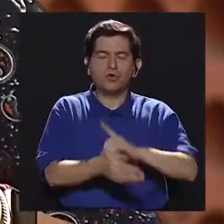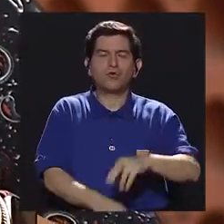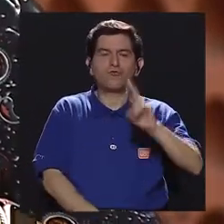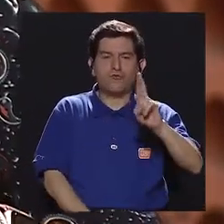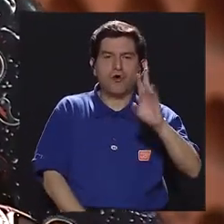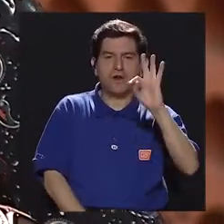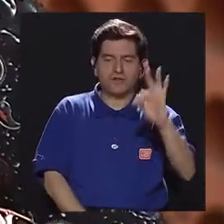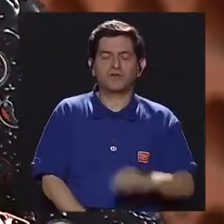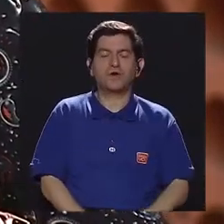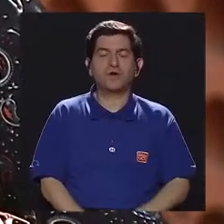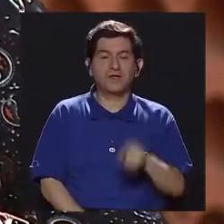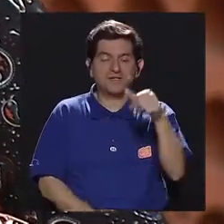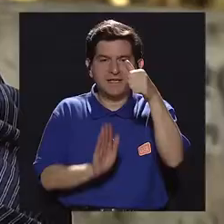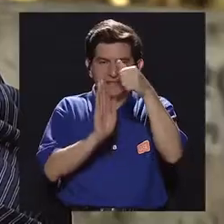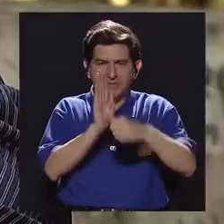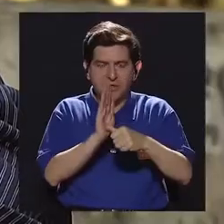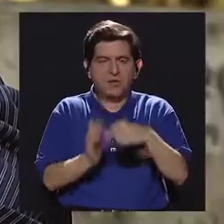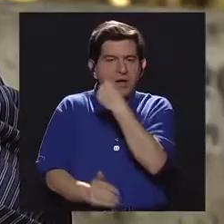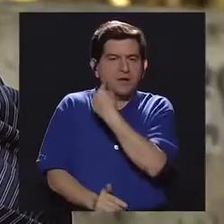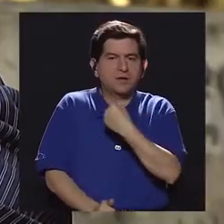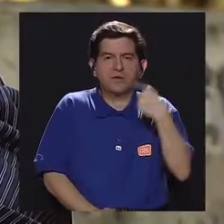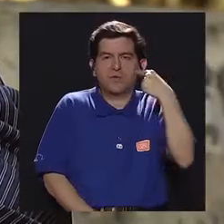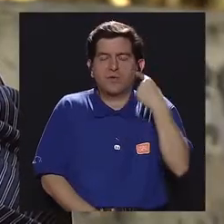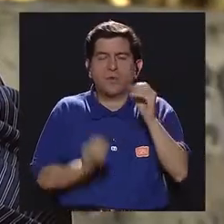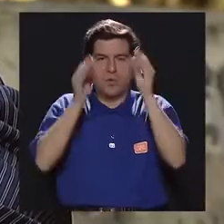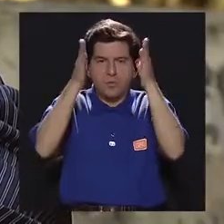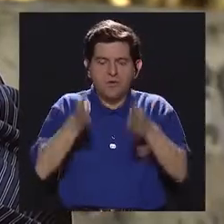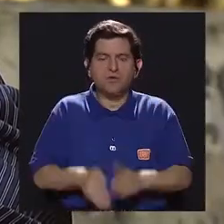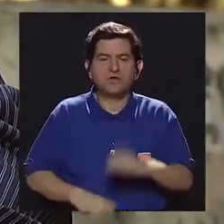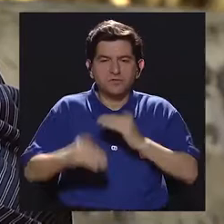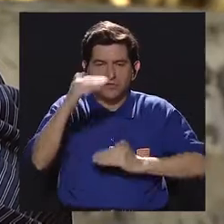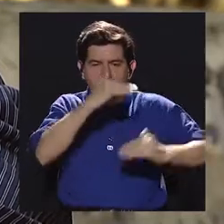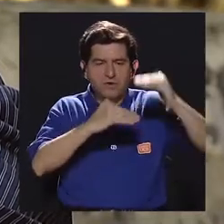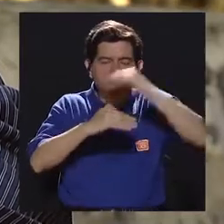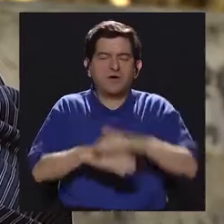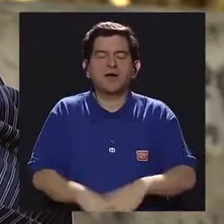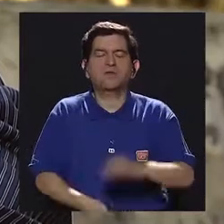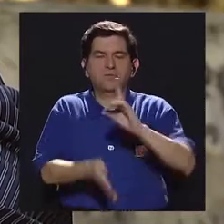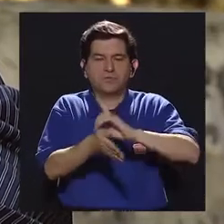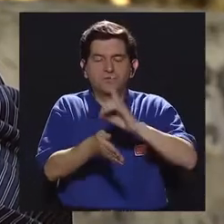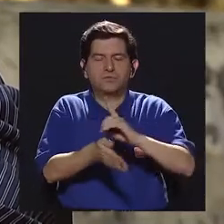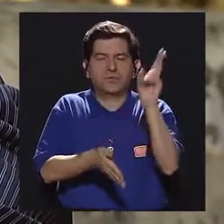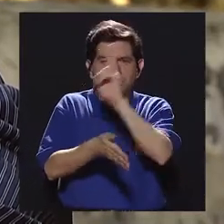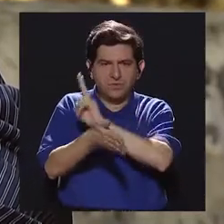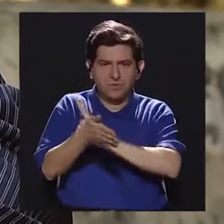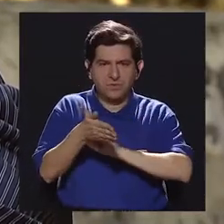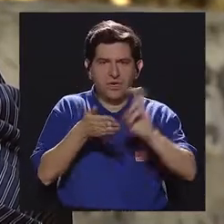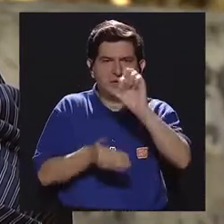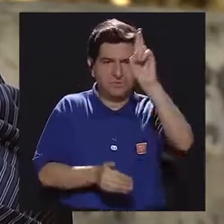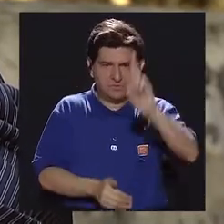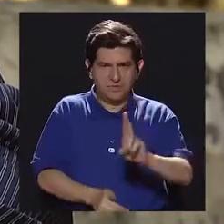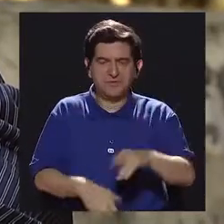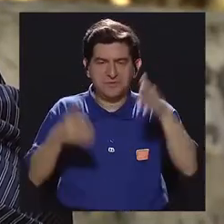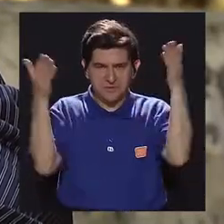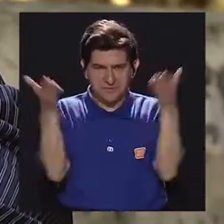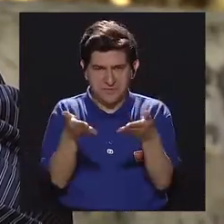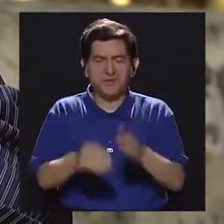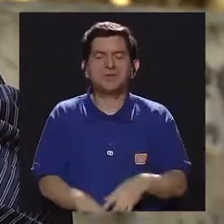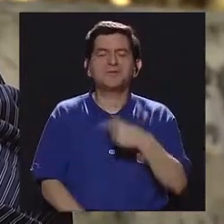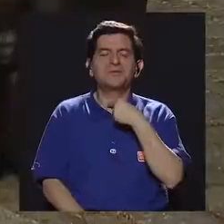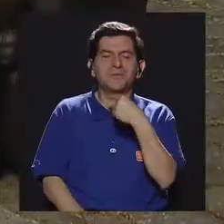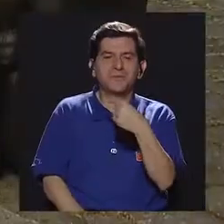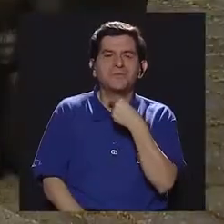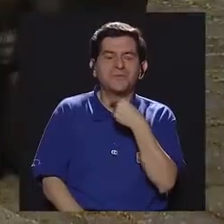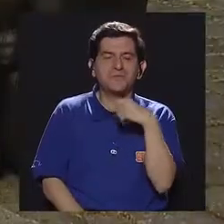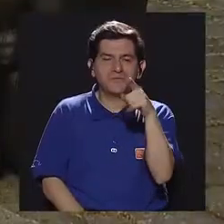Ronald Torres, cirujano maxilofacial, profesor de la Facultad de Odontología de nuestra Universidad de Costa Rica. Muy buenos días. Bienvenido. Es un